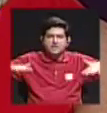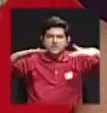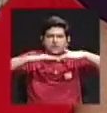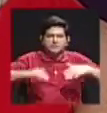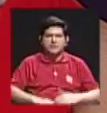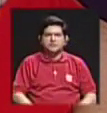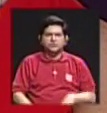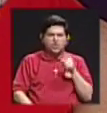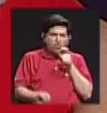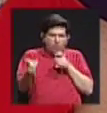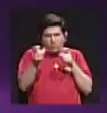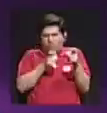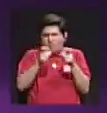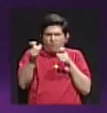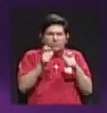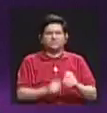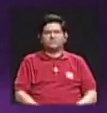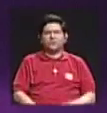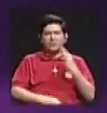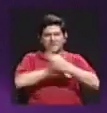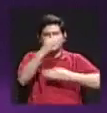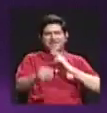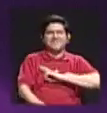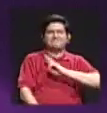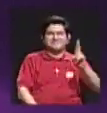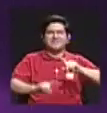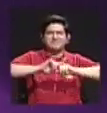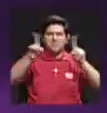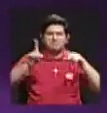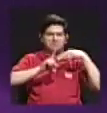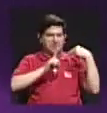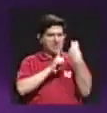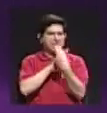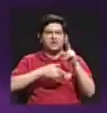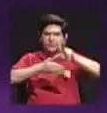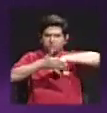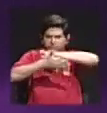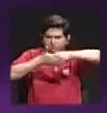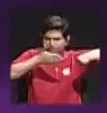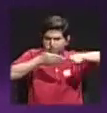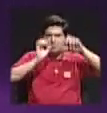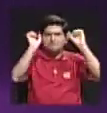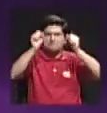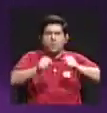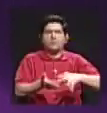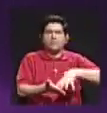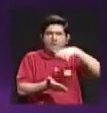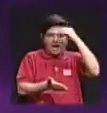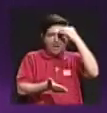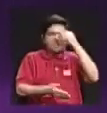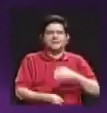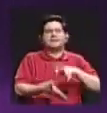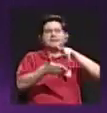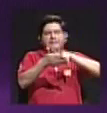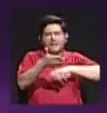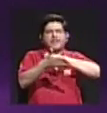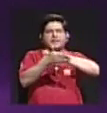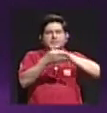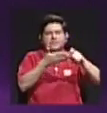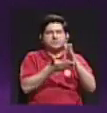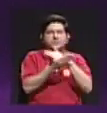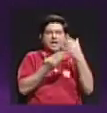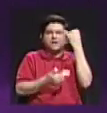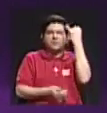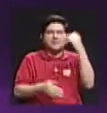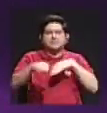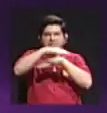una domesticación religiosa, pero visto desde el punto de vista de la alfabetización, pudimos aprender a leer, escribir y algunas